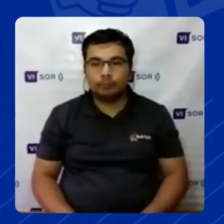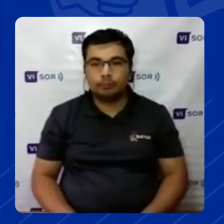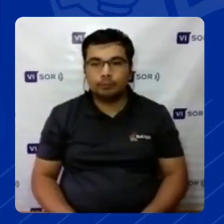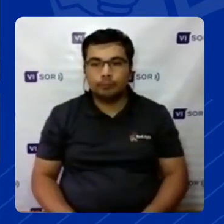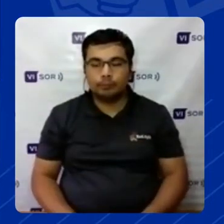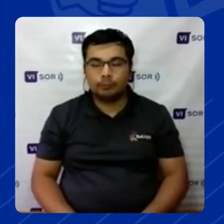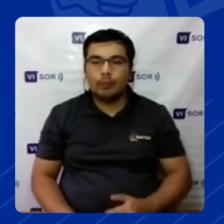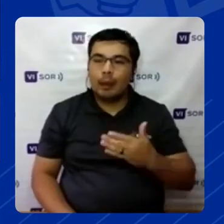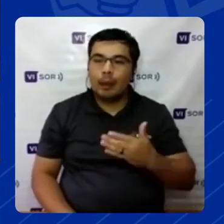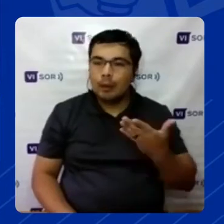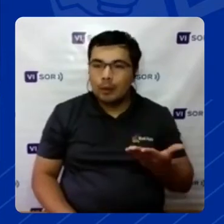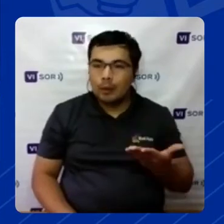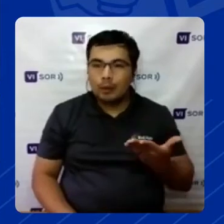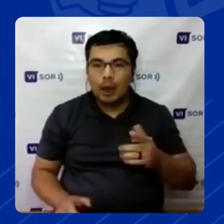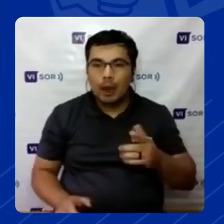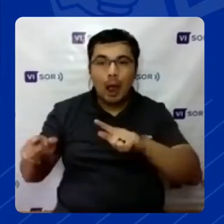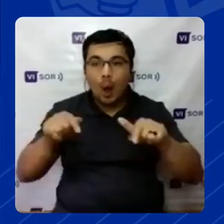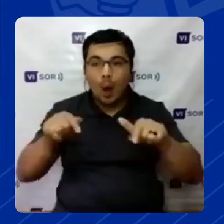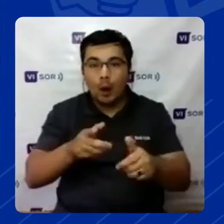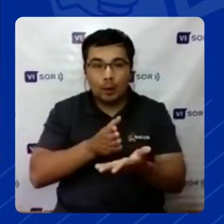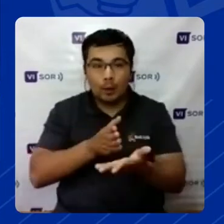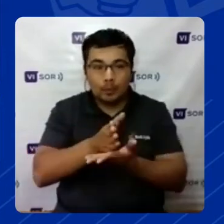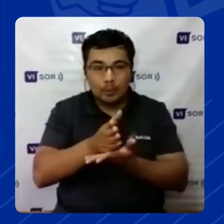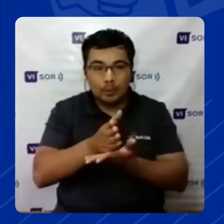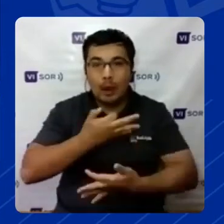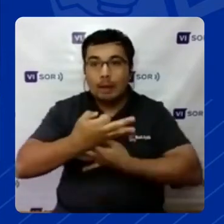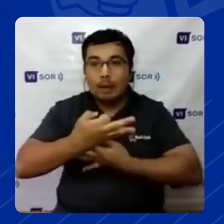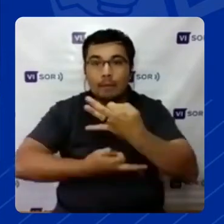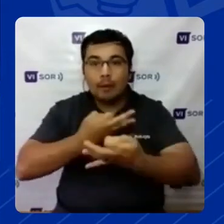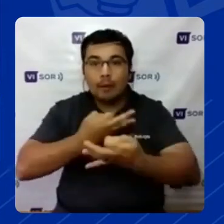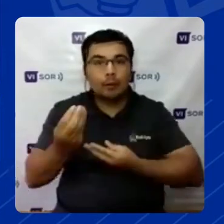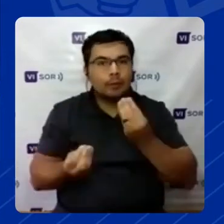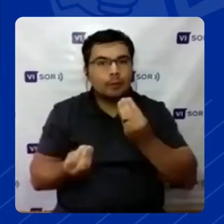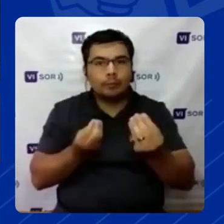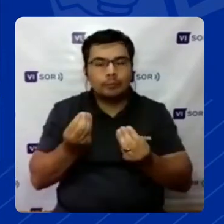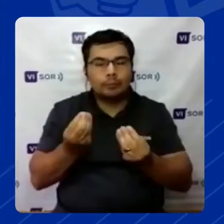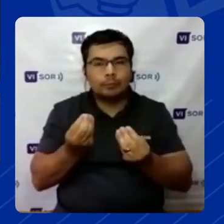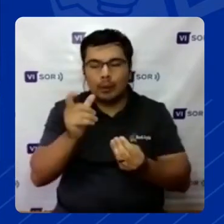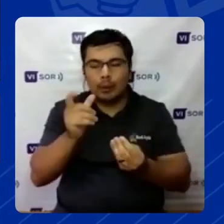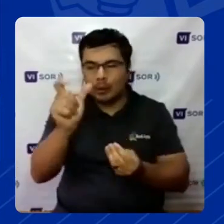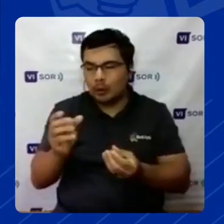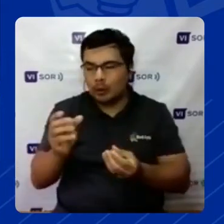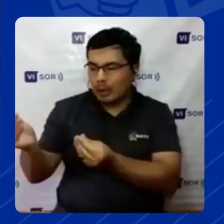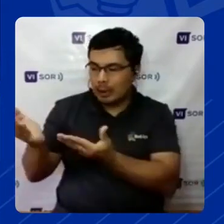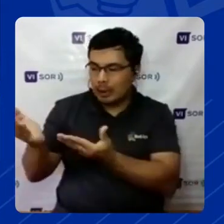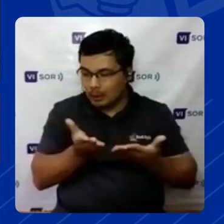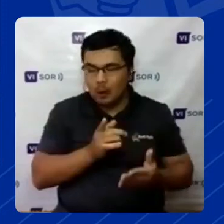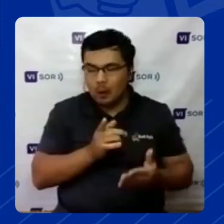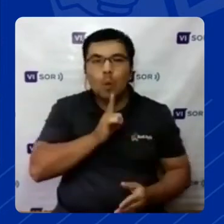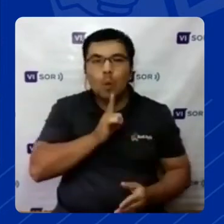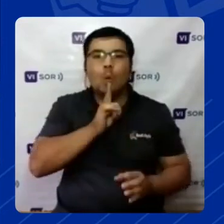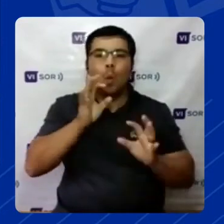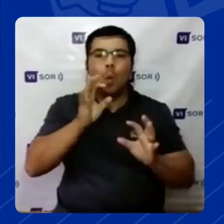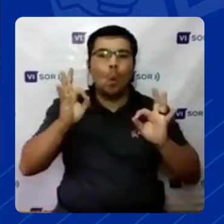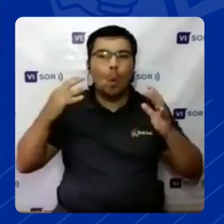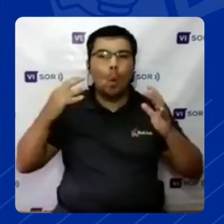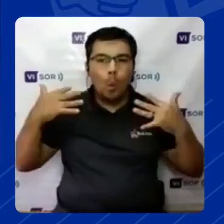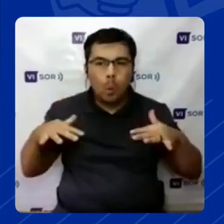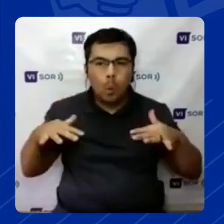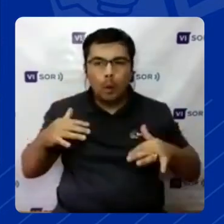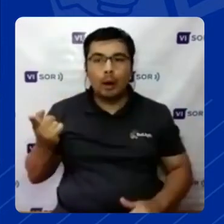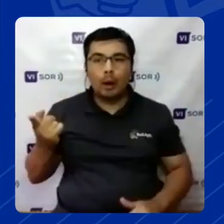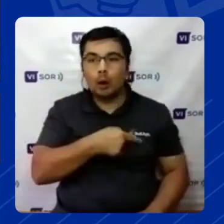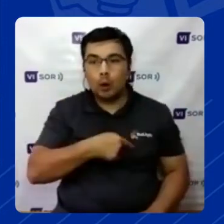Entonces, para empezar, les contaremos un poco sobre nuestro invitado especial. Su nombre es